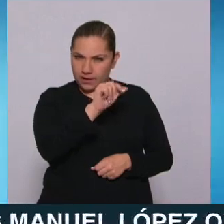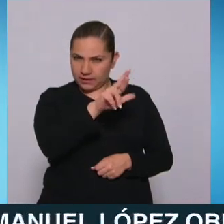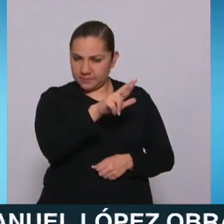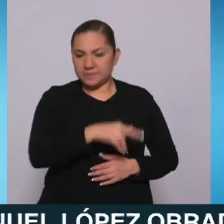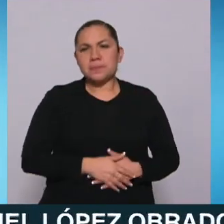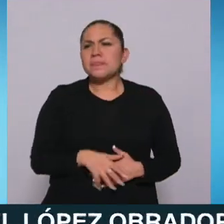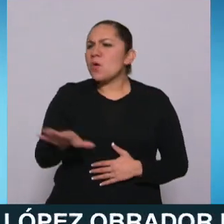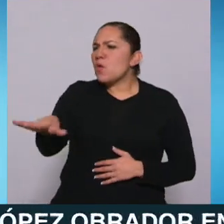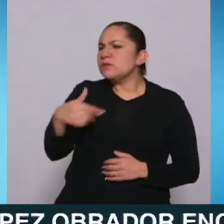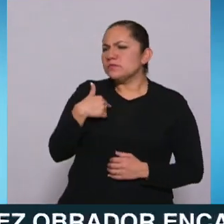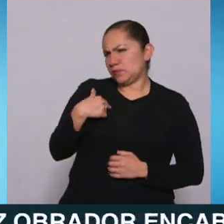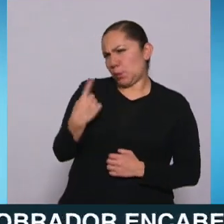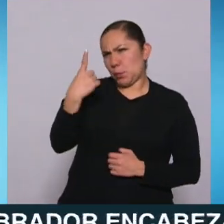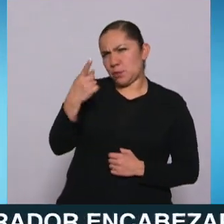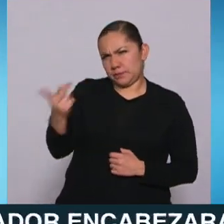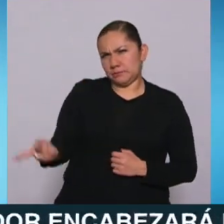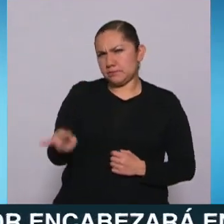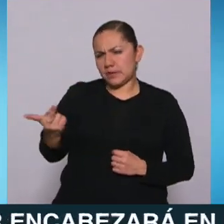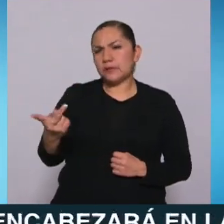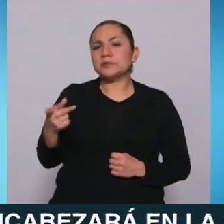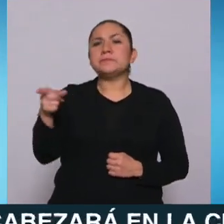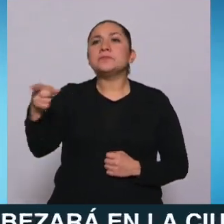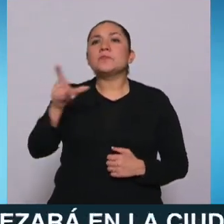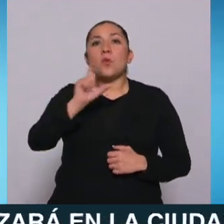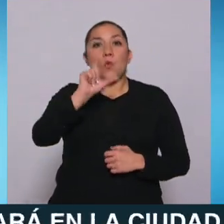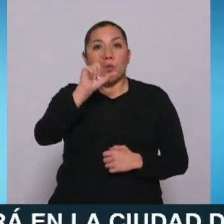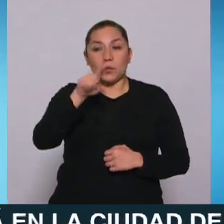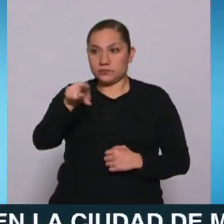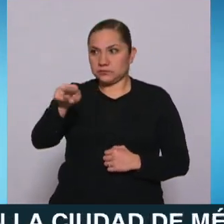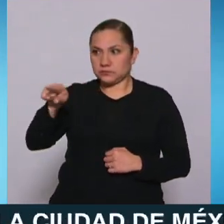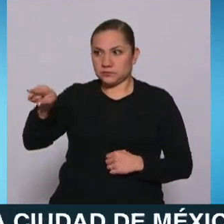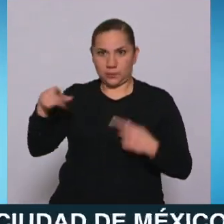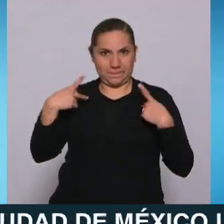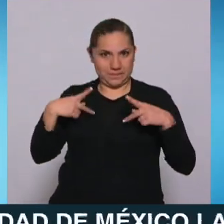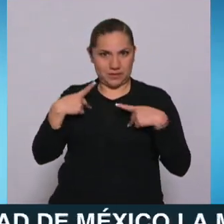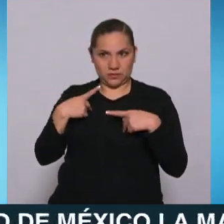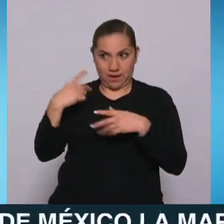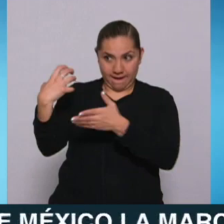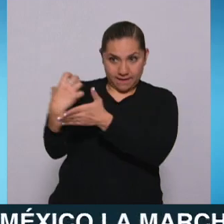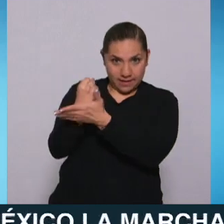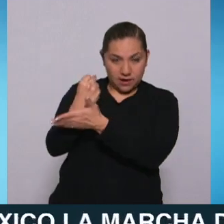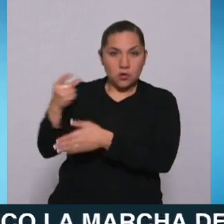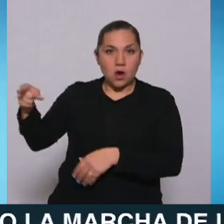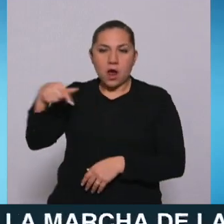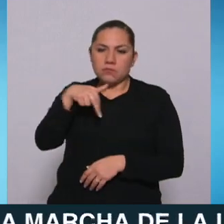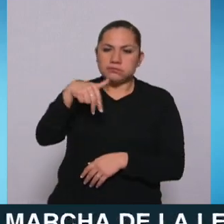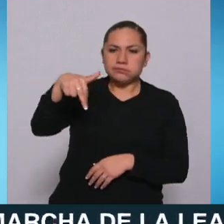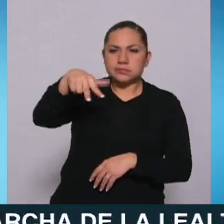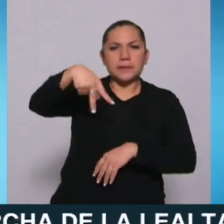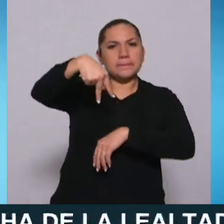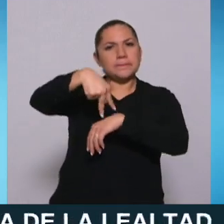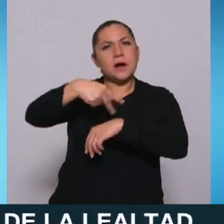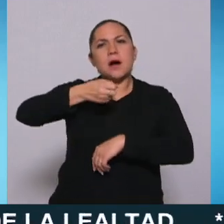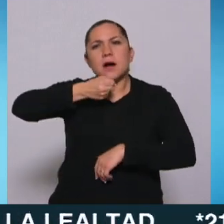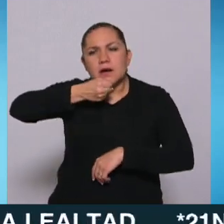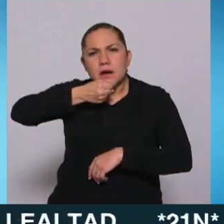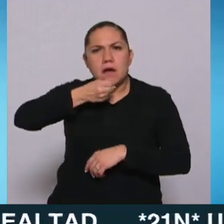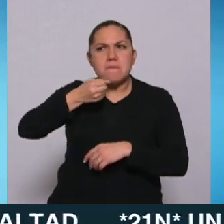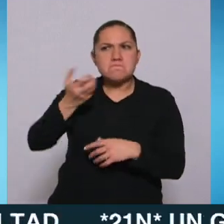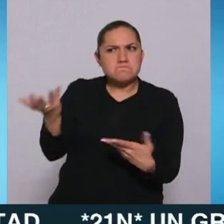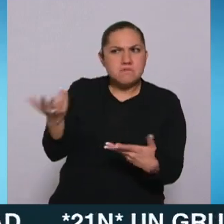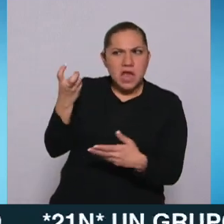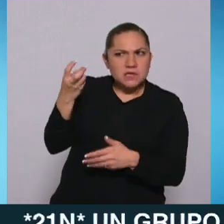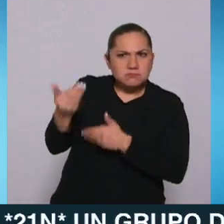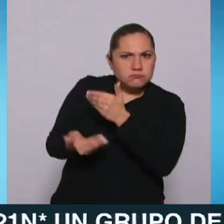sobre los discursos, sobre los segundos en los que los ganadores van a poder hablar, ¿no? Que es algo que nos ha llamado la atención en entregas